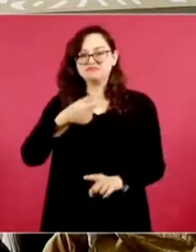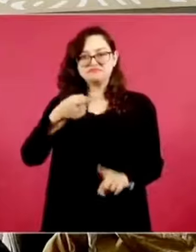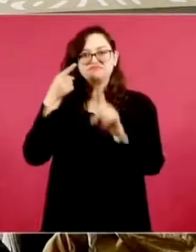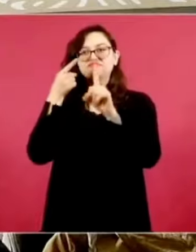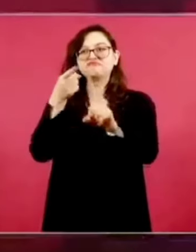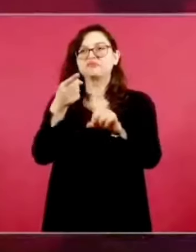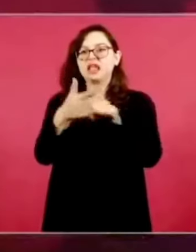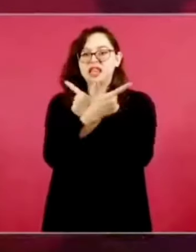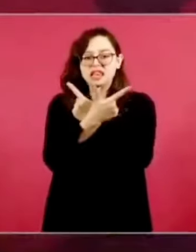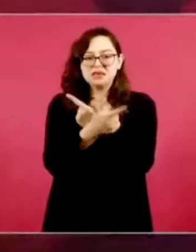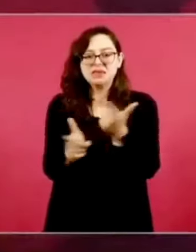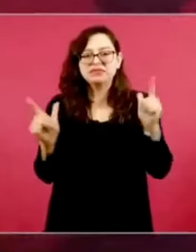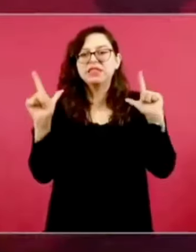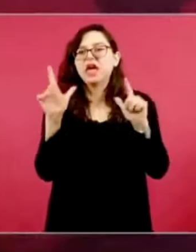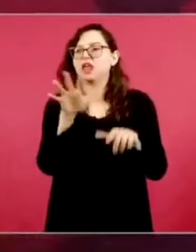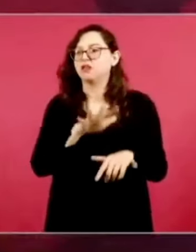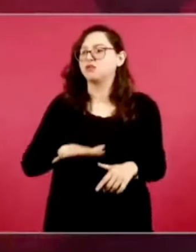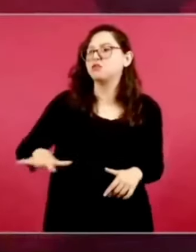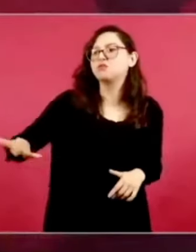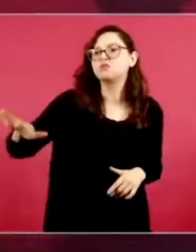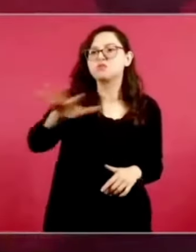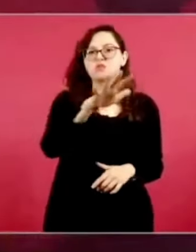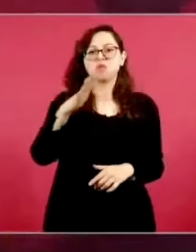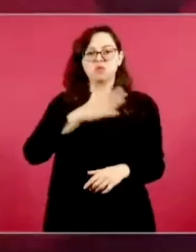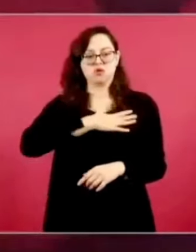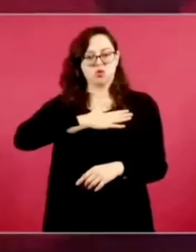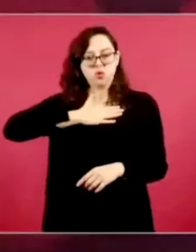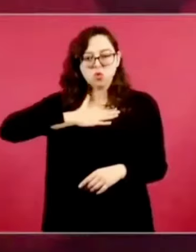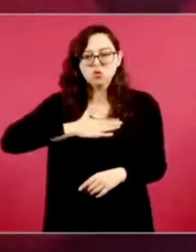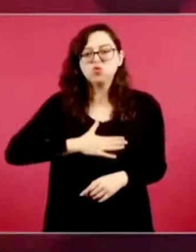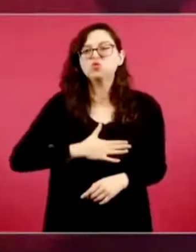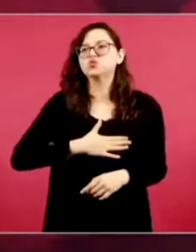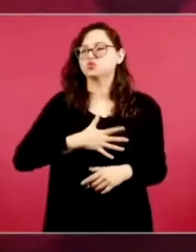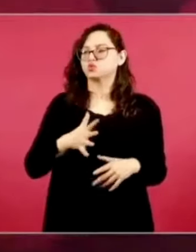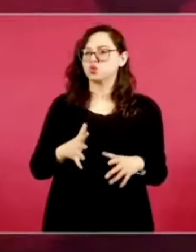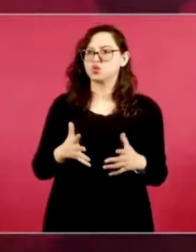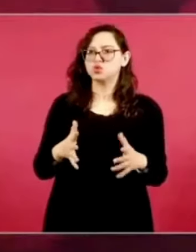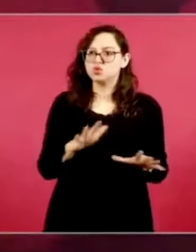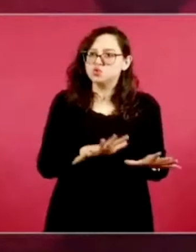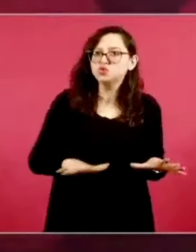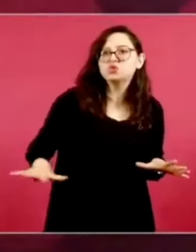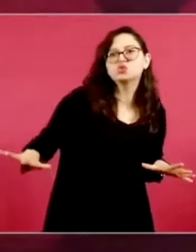justiciero, que se lo fueron quitando.